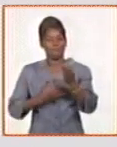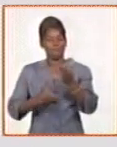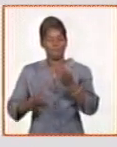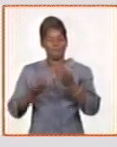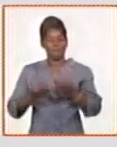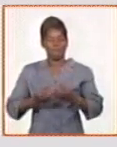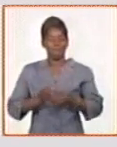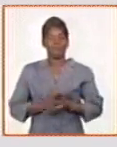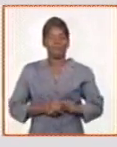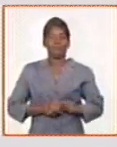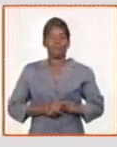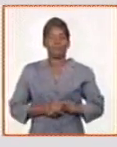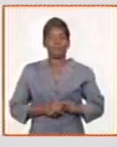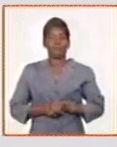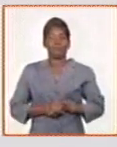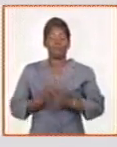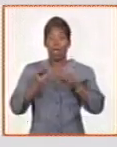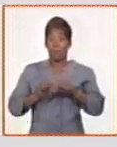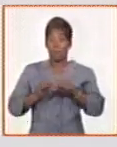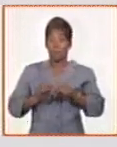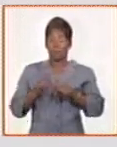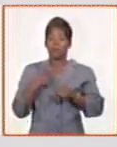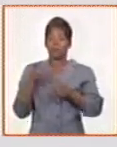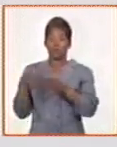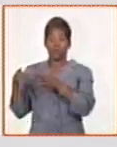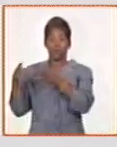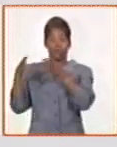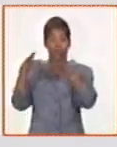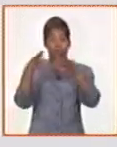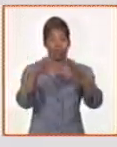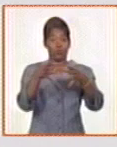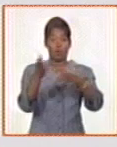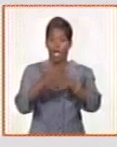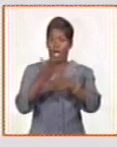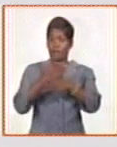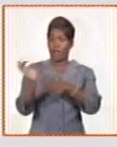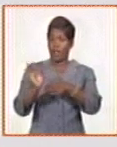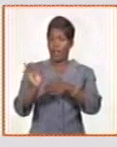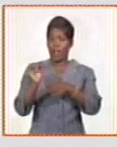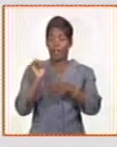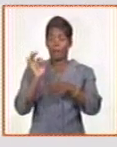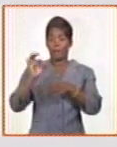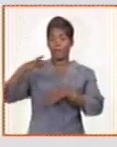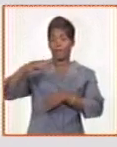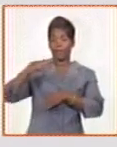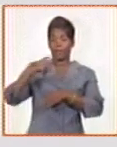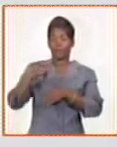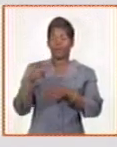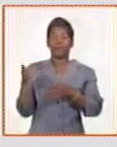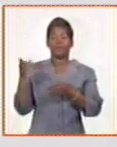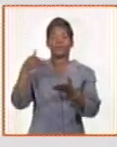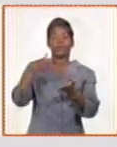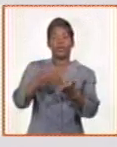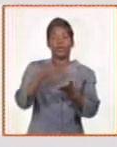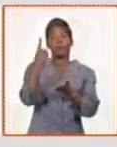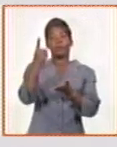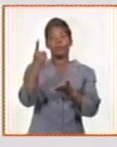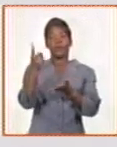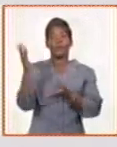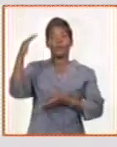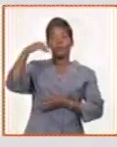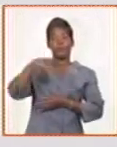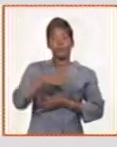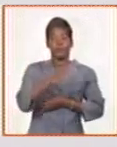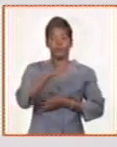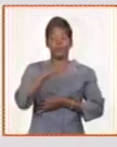sea, que van quedando. Ahora mismo acabamos de ir, antes de ir a Pinar del Río, fuimos a Bahía Honda, uh-huh, a Las Pozas, al propio Bahía Honda. Y